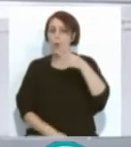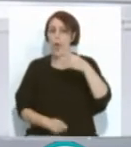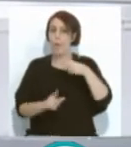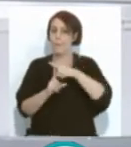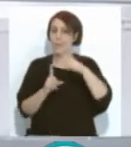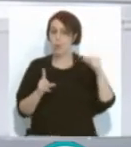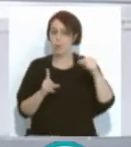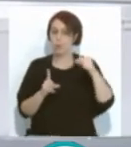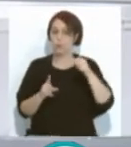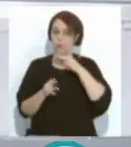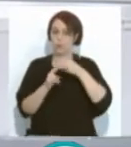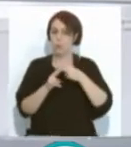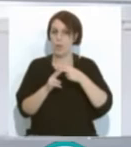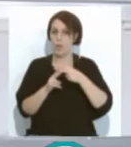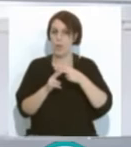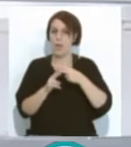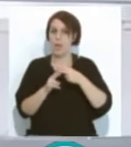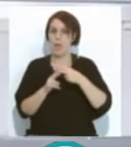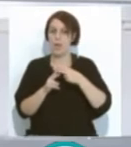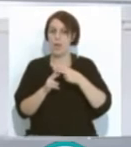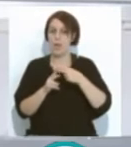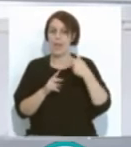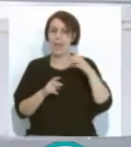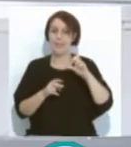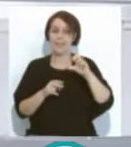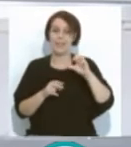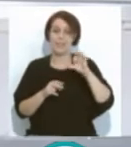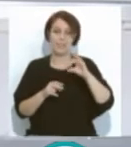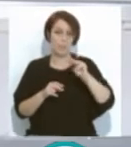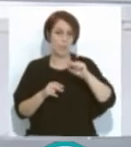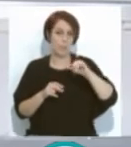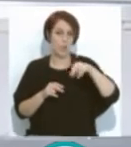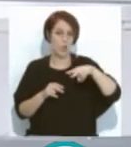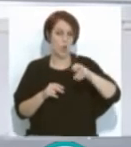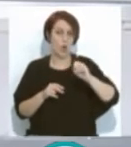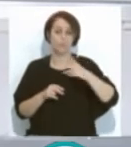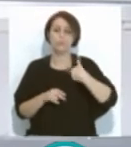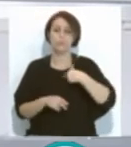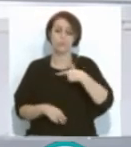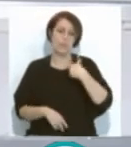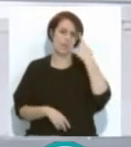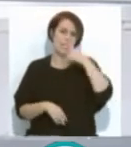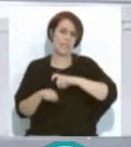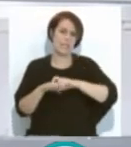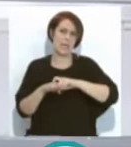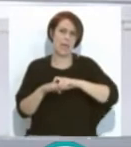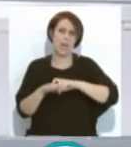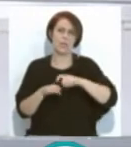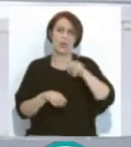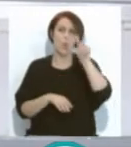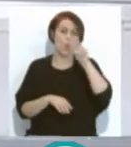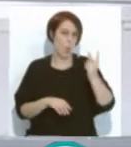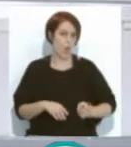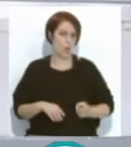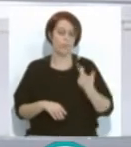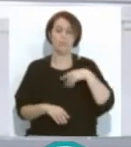Espino, Alfonso el Pacha Espino, cuando vino de Nacional de Montevideo, todos conocen el carácter charrúa, el carácter de los uruguayos, un